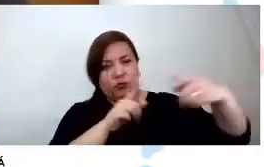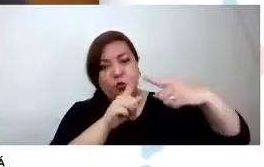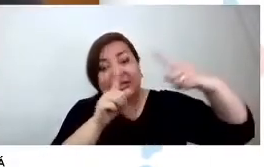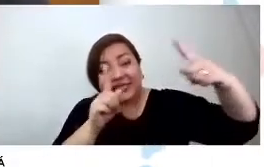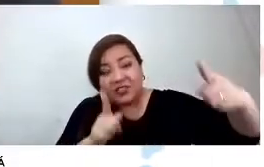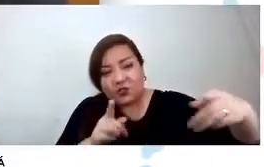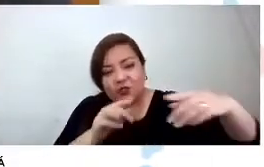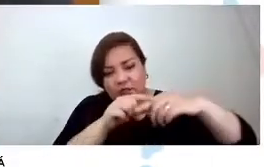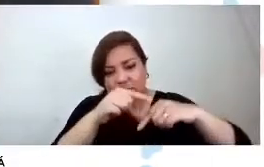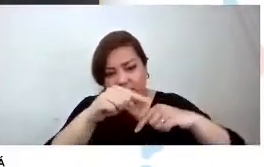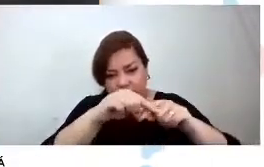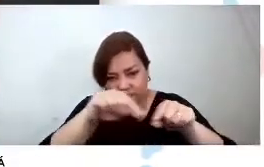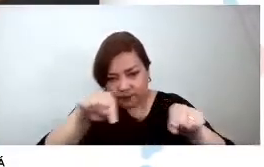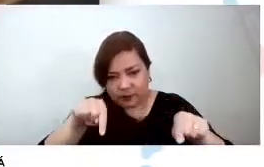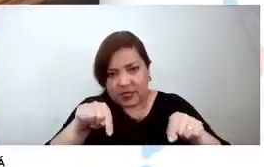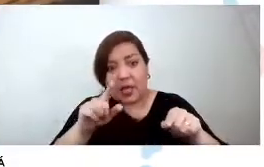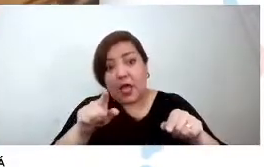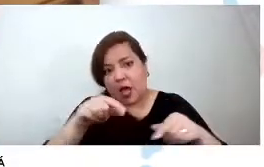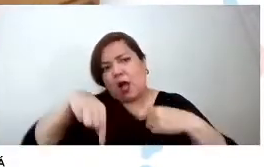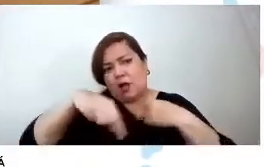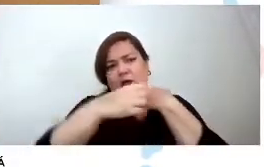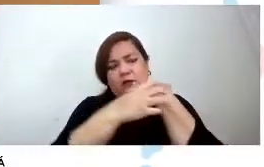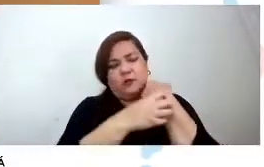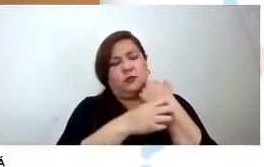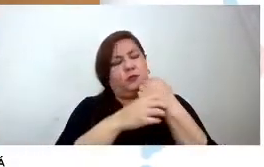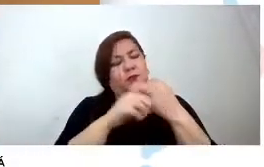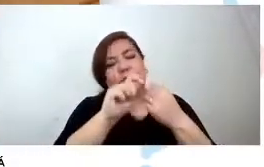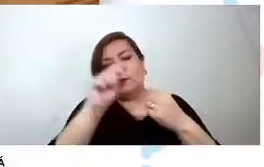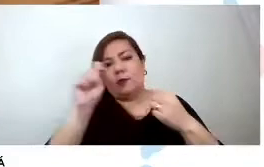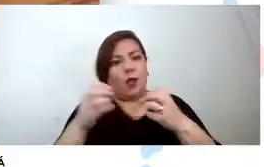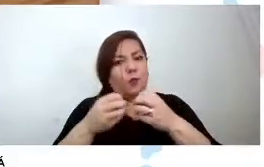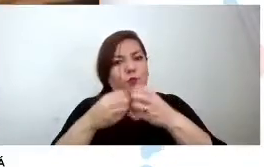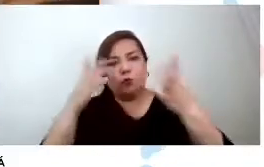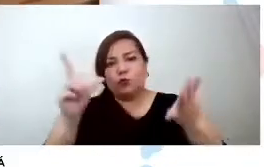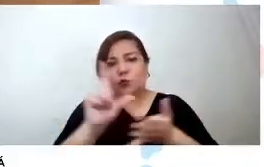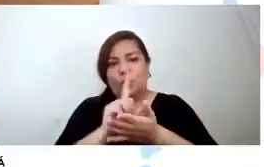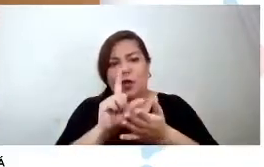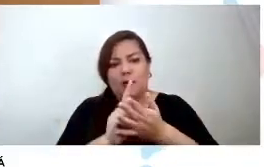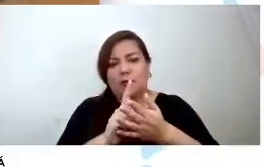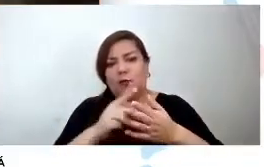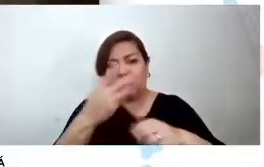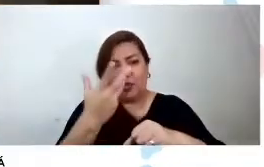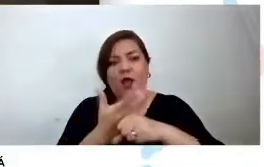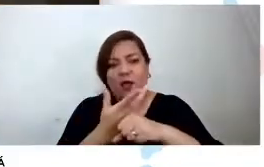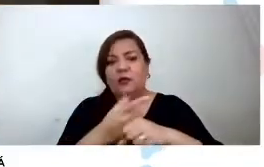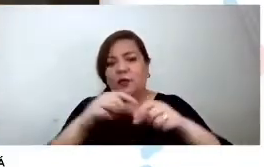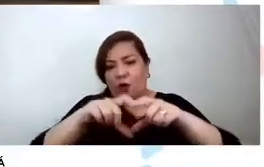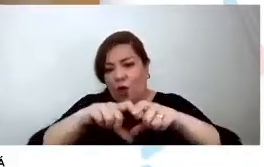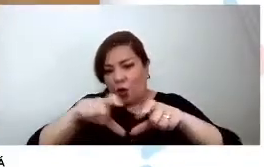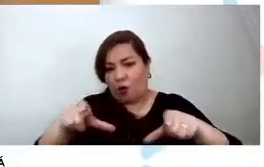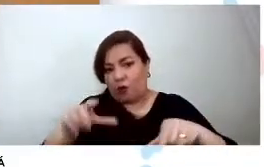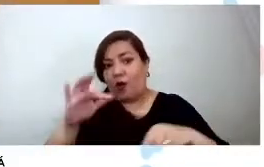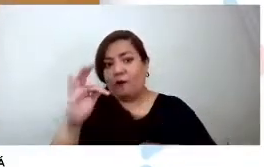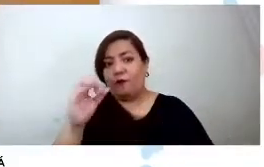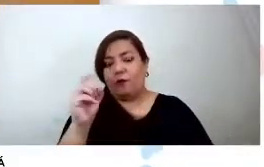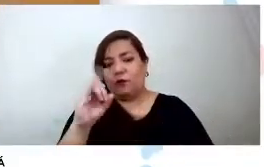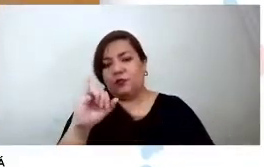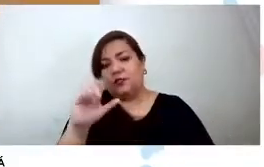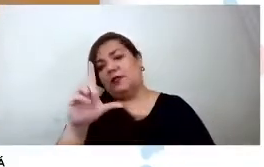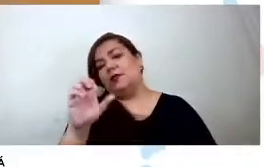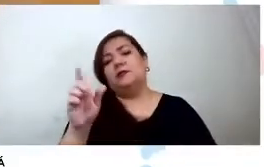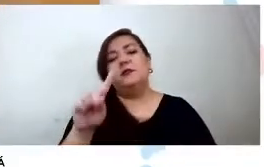En la región de Tarapacá hay una cantidad muy, muy grande de lugares con fósiles. Muy grande. Y